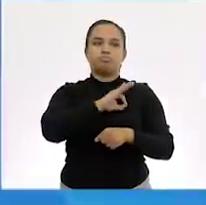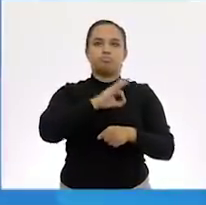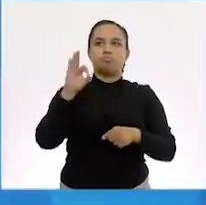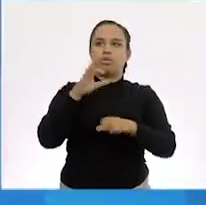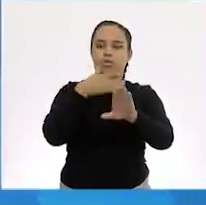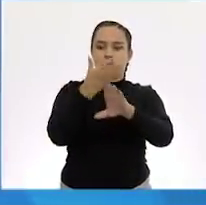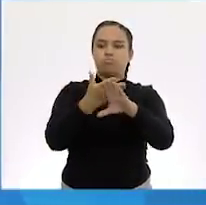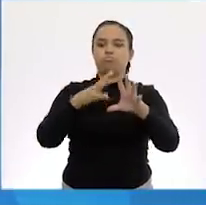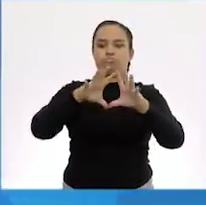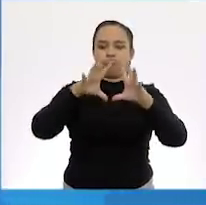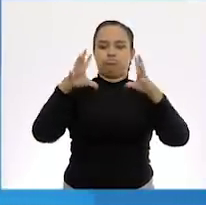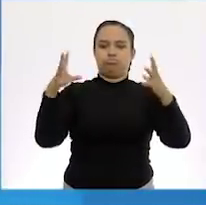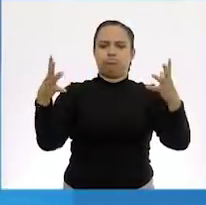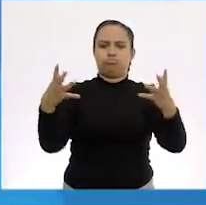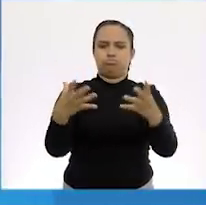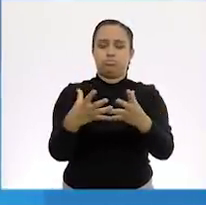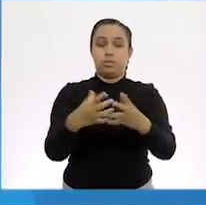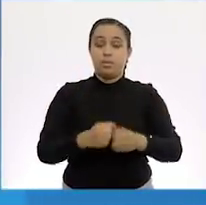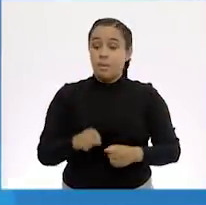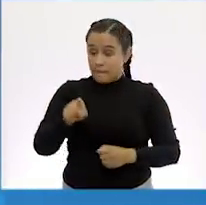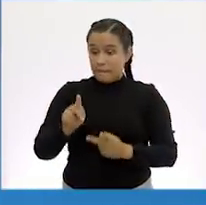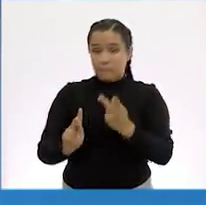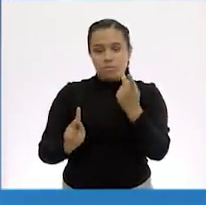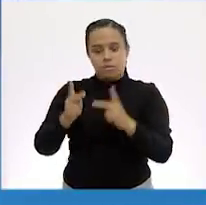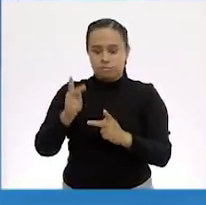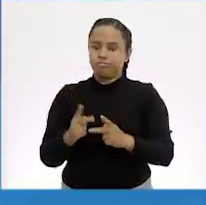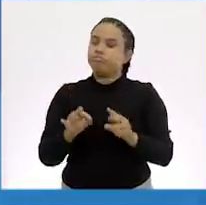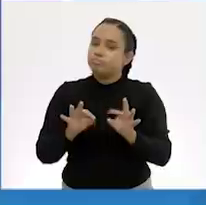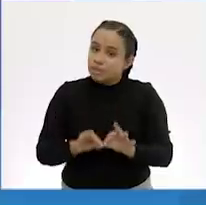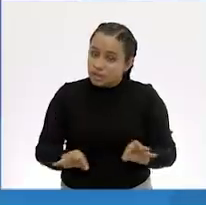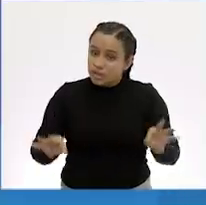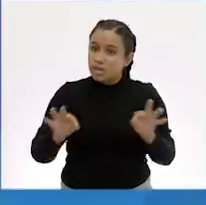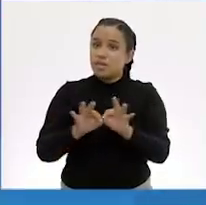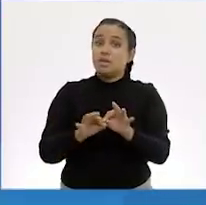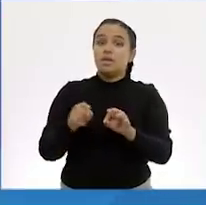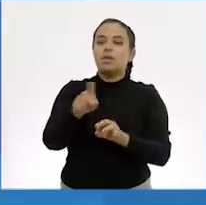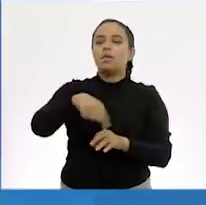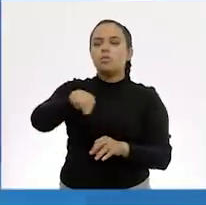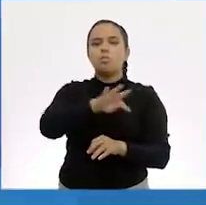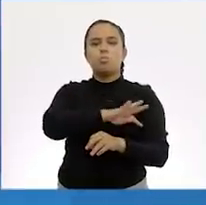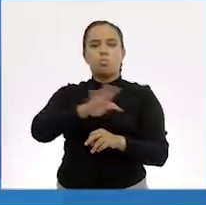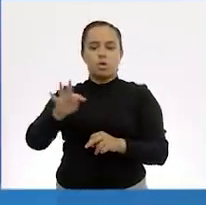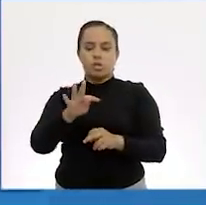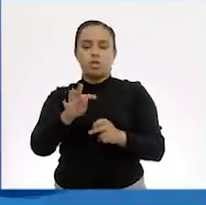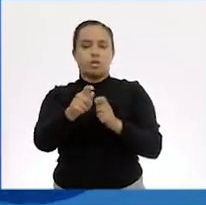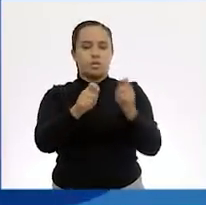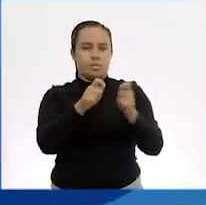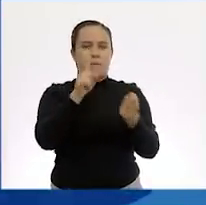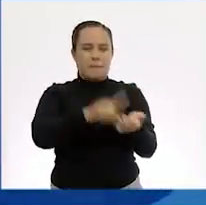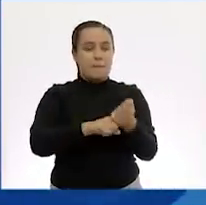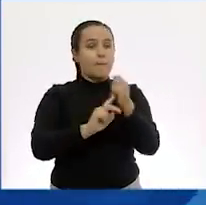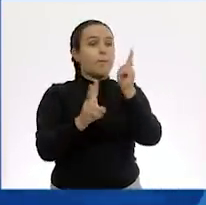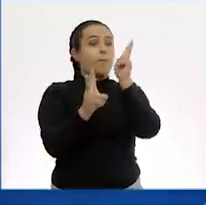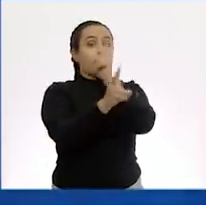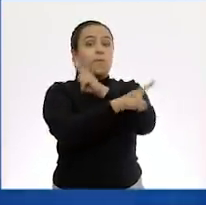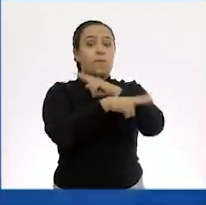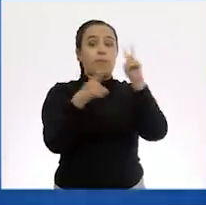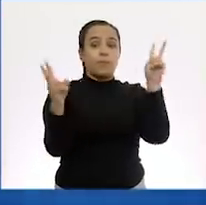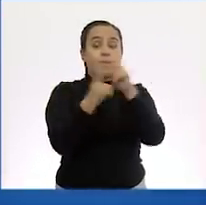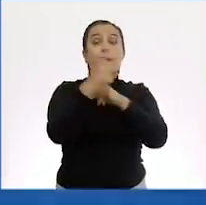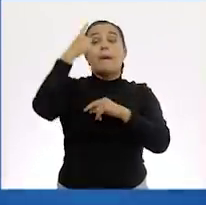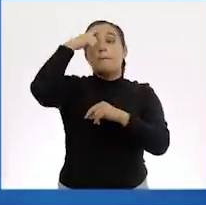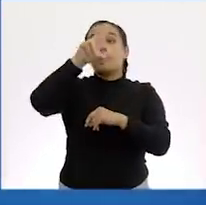planeta. Entonces, las plantas son importantes porque ellas controlan que el dióxido de carbono no